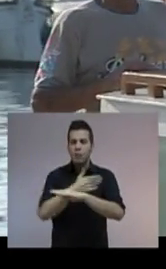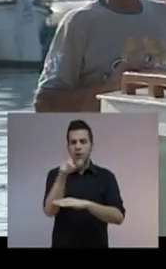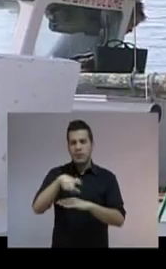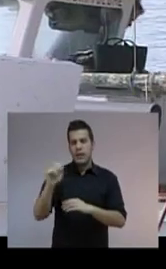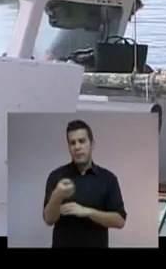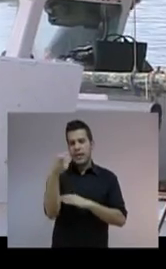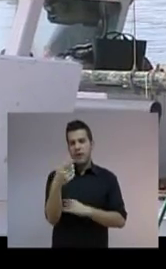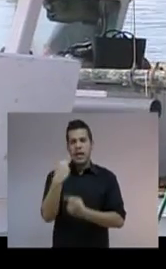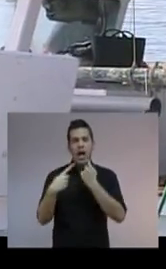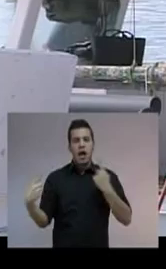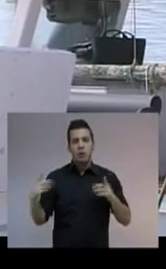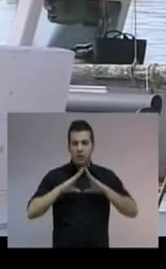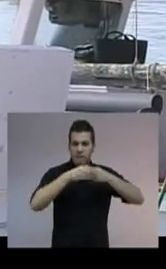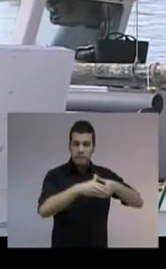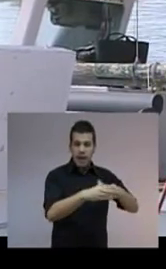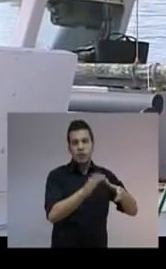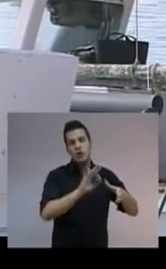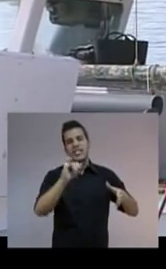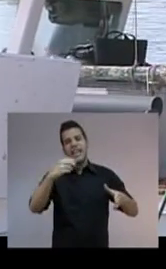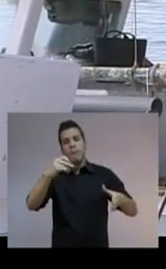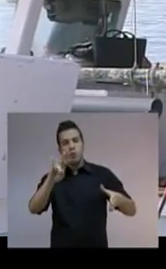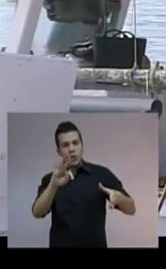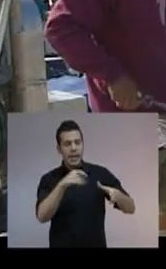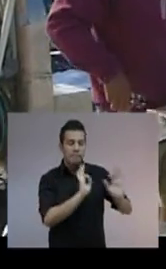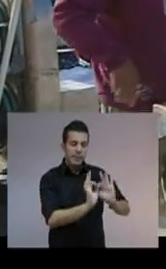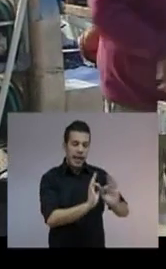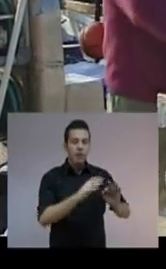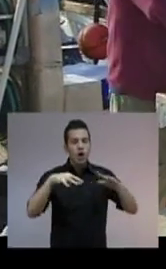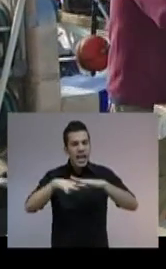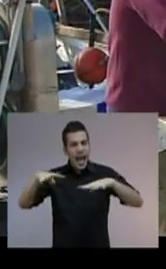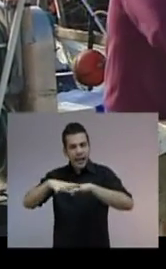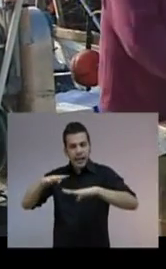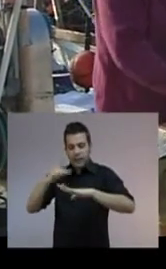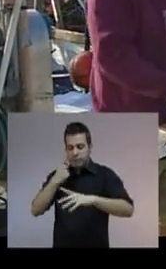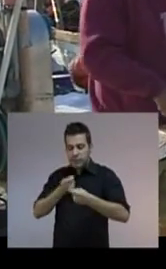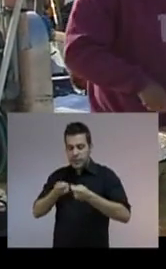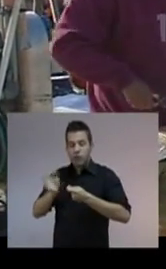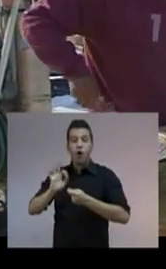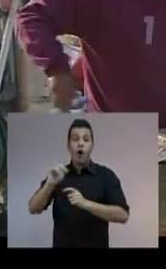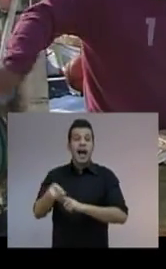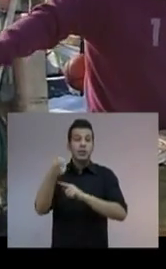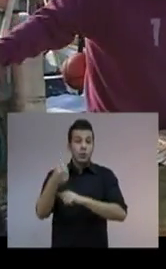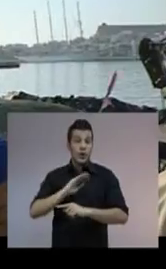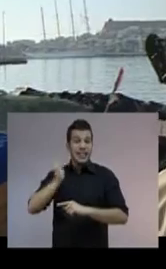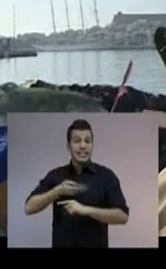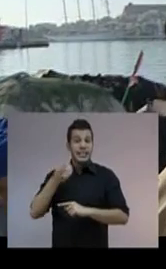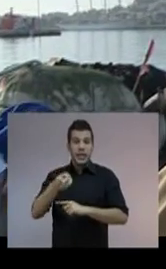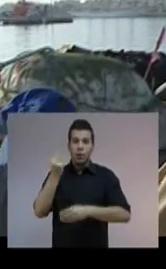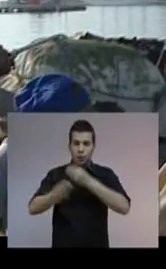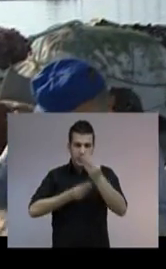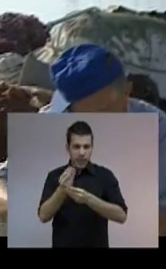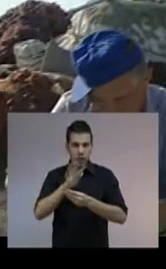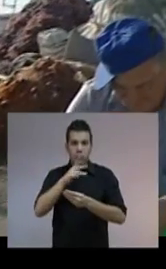trabajan preparando sus barcas o yachts, revisando sus redes o bien preparando los anzuelos que utilizarán al día siguiente cuando, de nuevo,